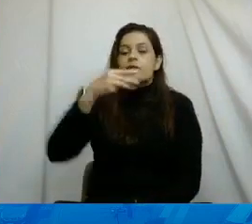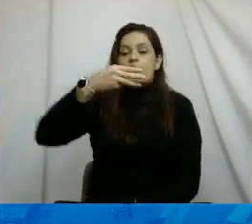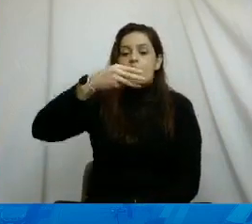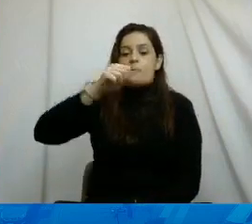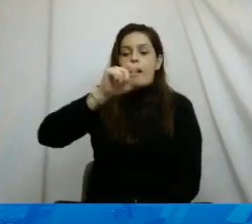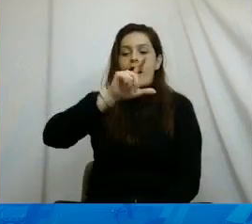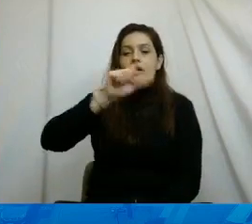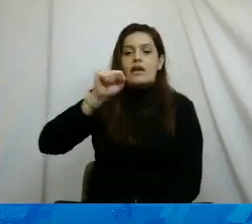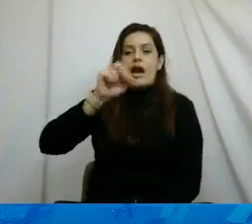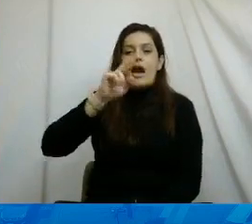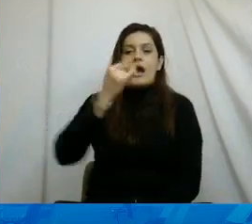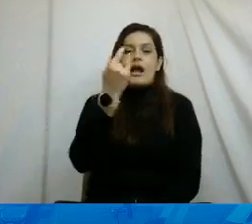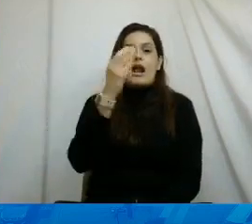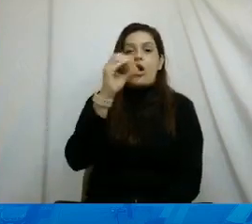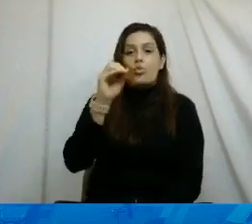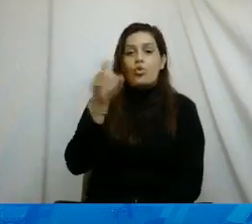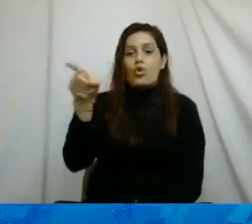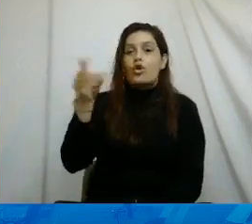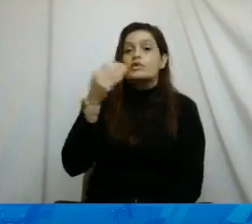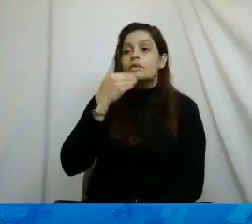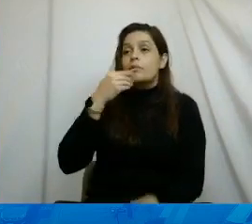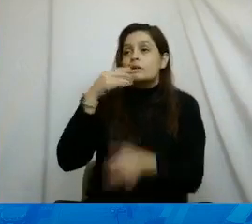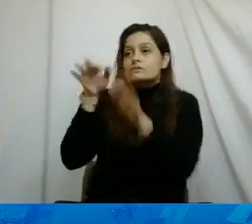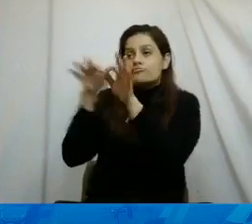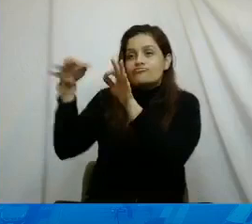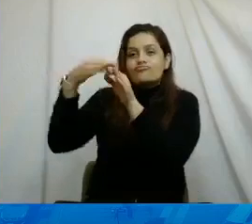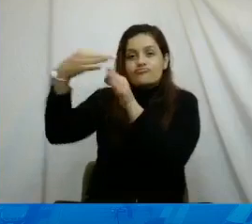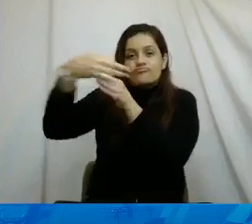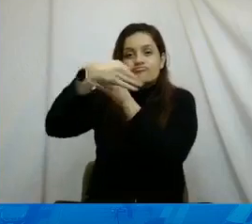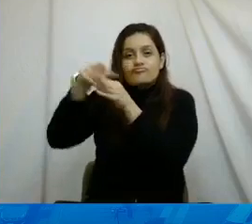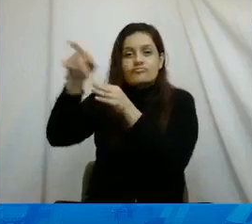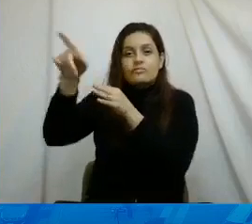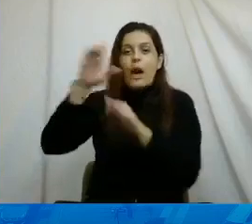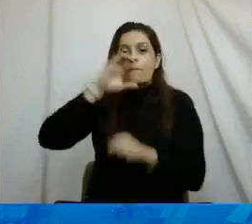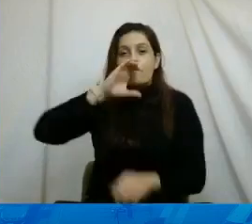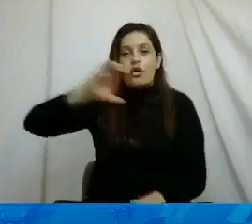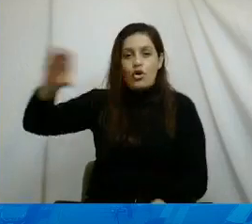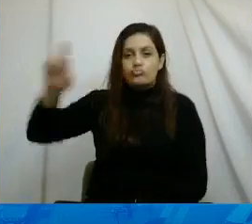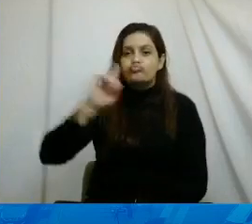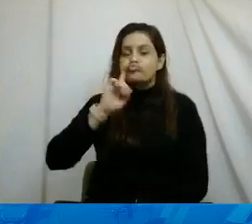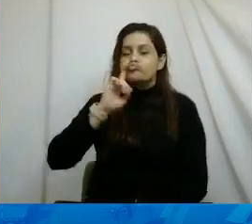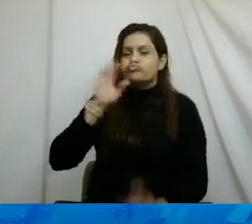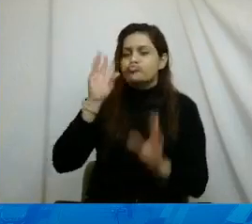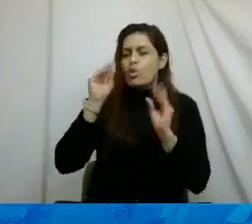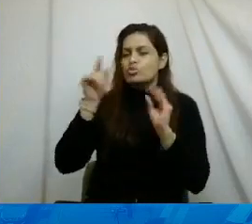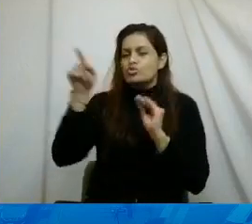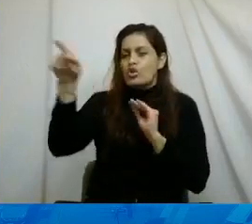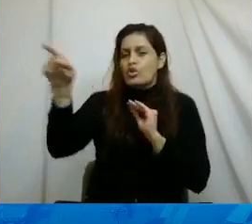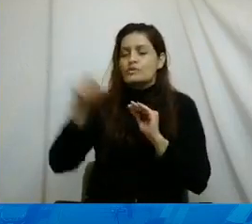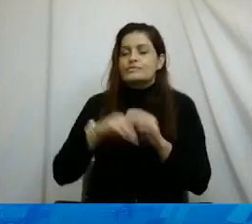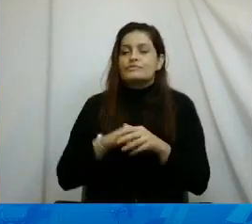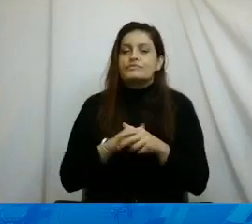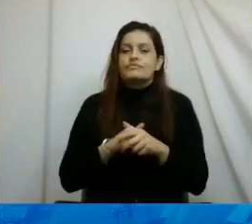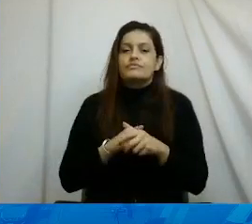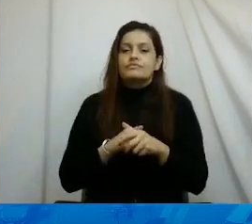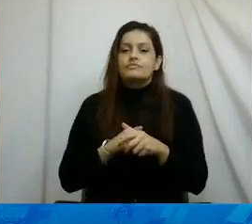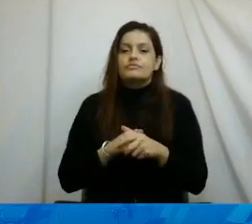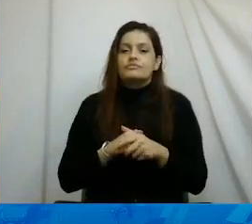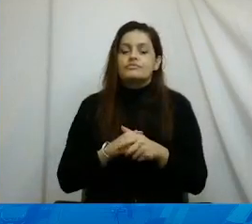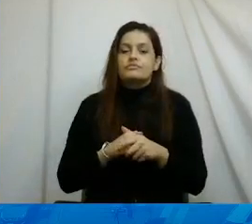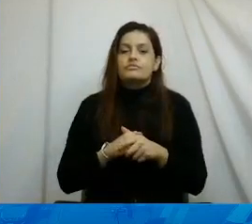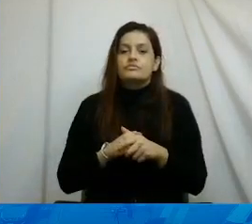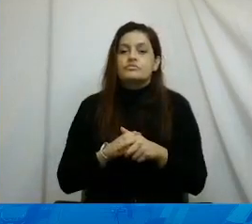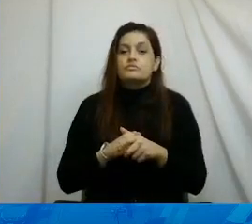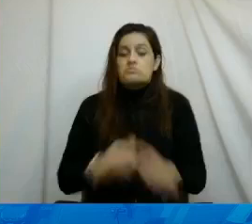también otros sectores rurales donde está ocurriendo lo mismo. Es algo que entiendo no tiene